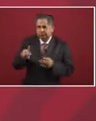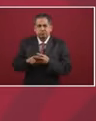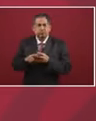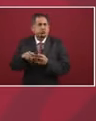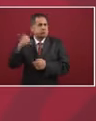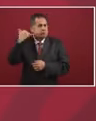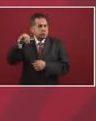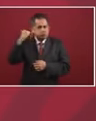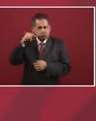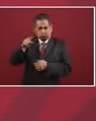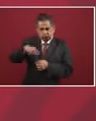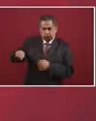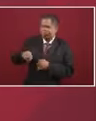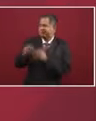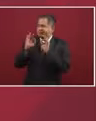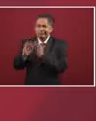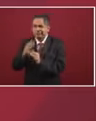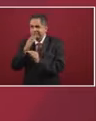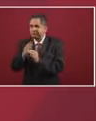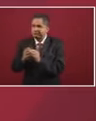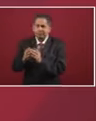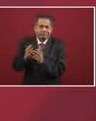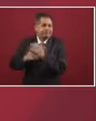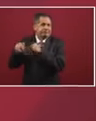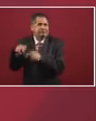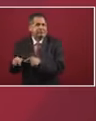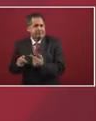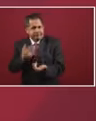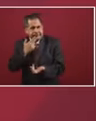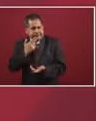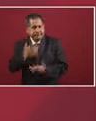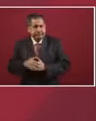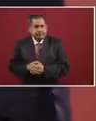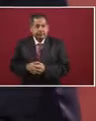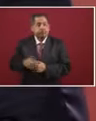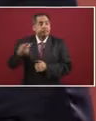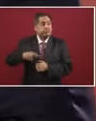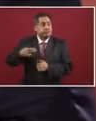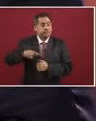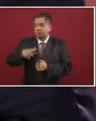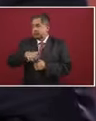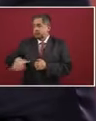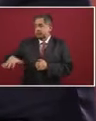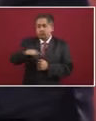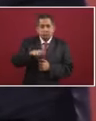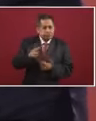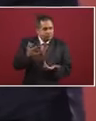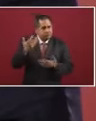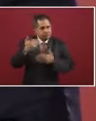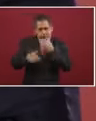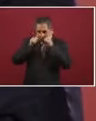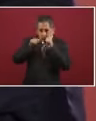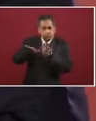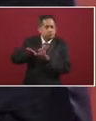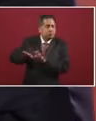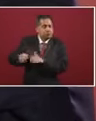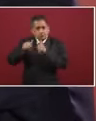Yucatán. Y la gente en esta región olvidada de México, el sureste,